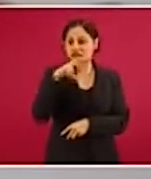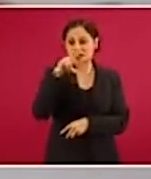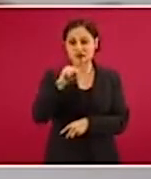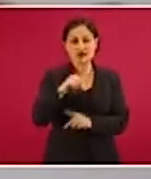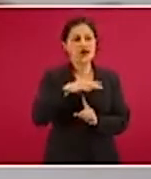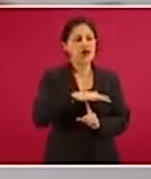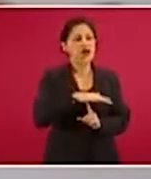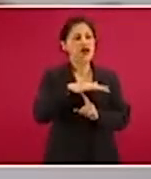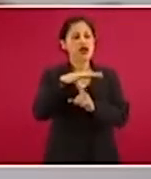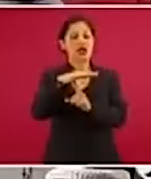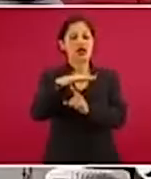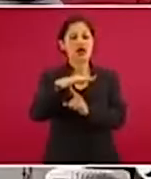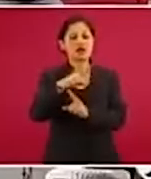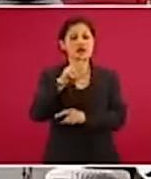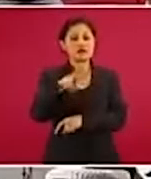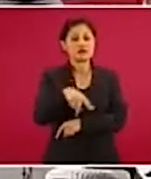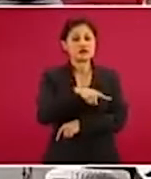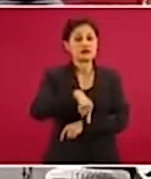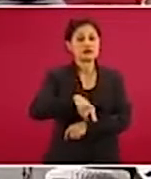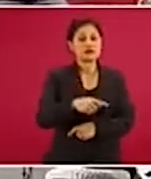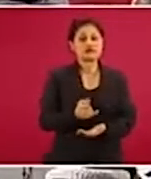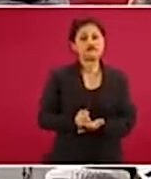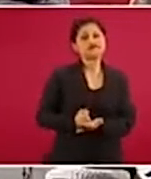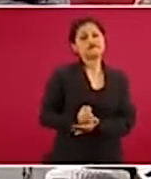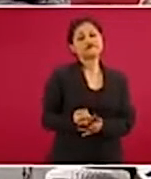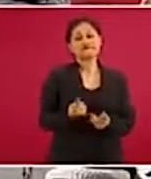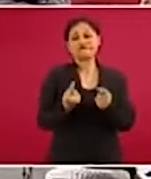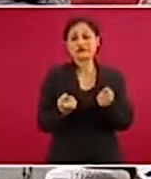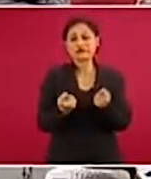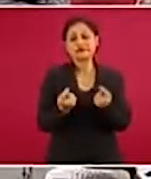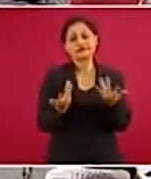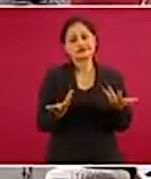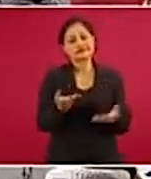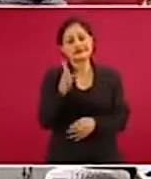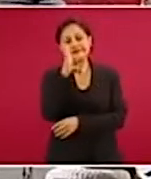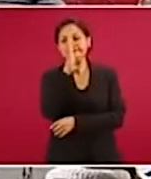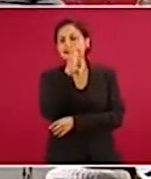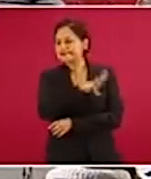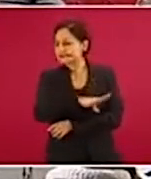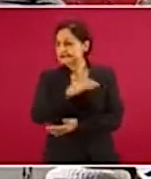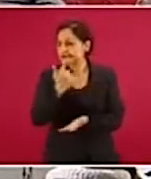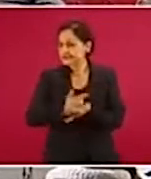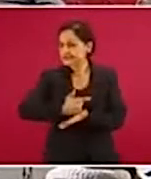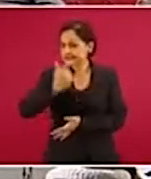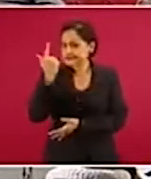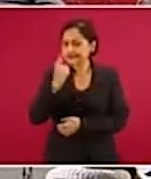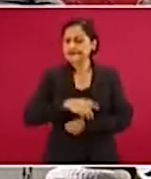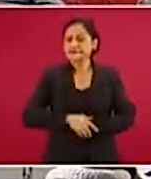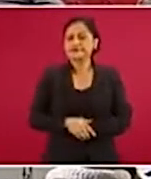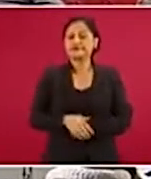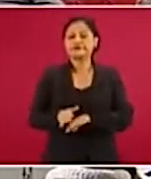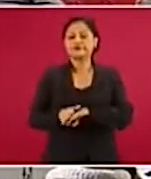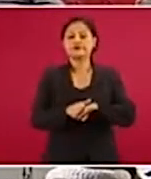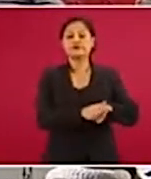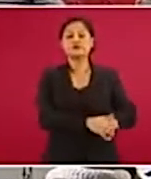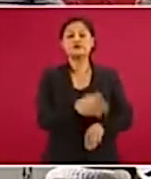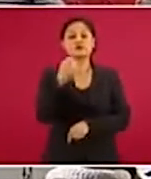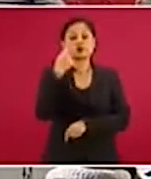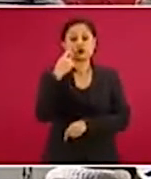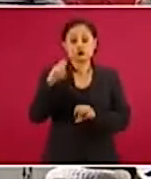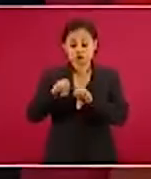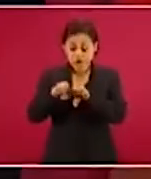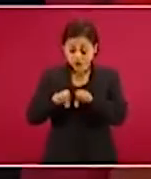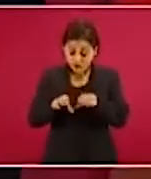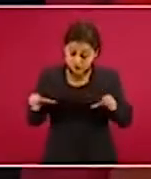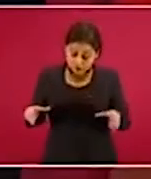enorme hay una información adicional del mayor interés los investigadores de la